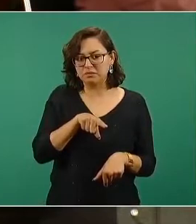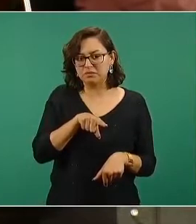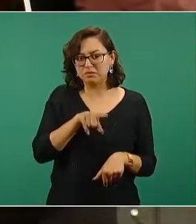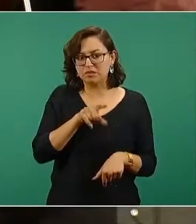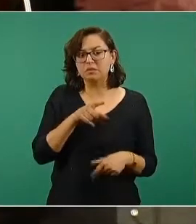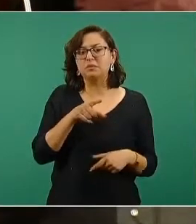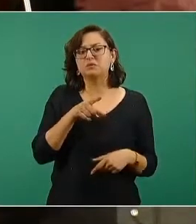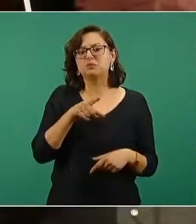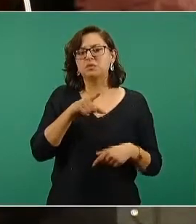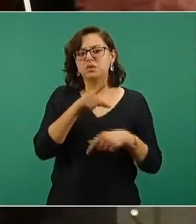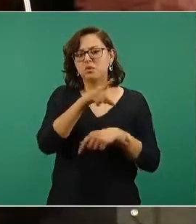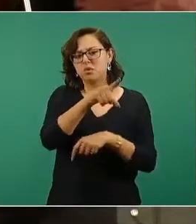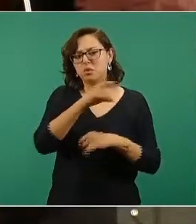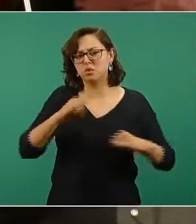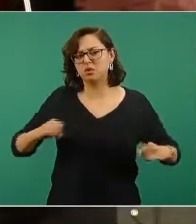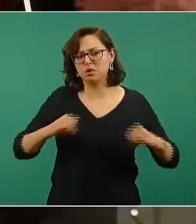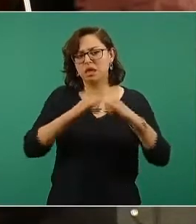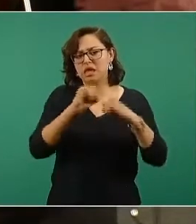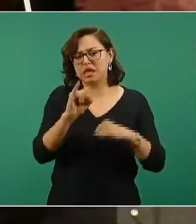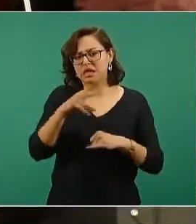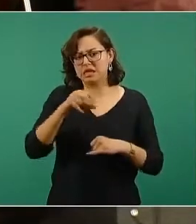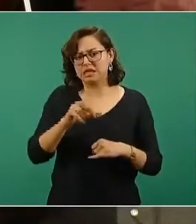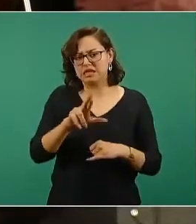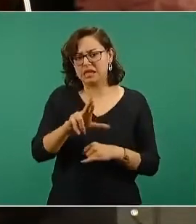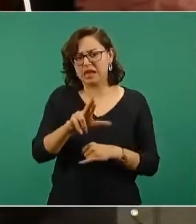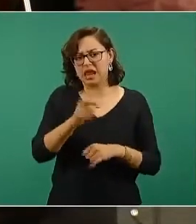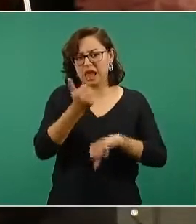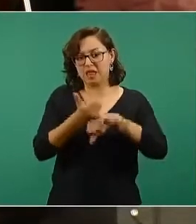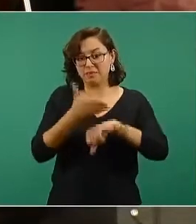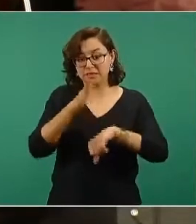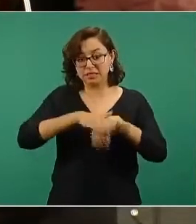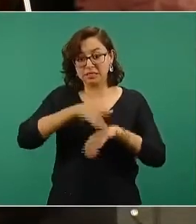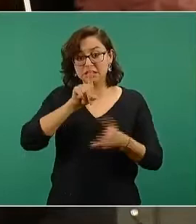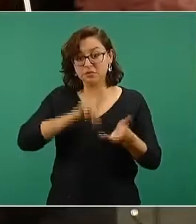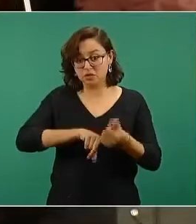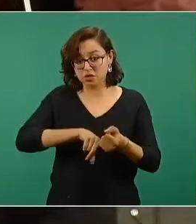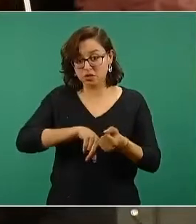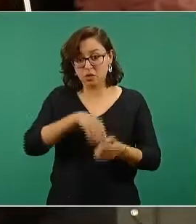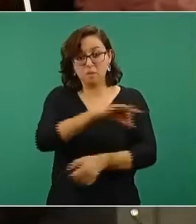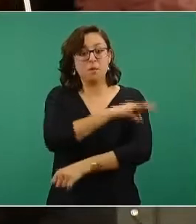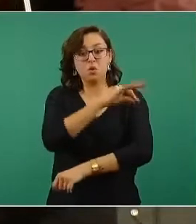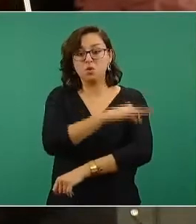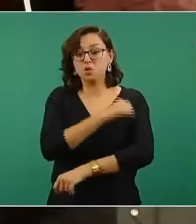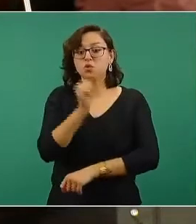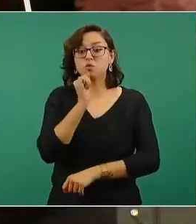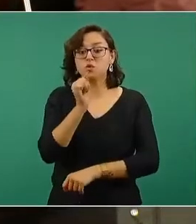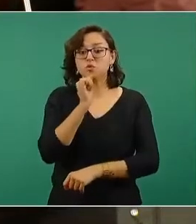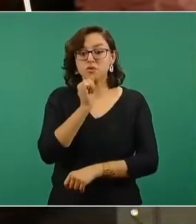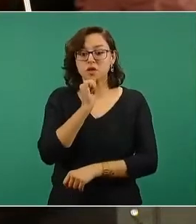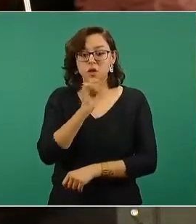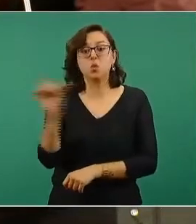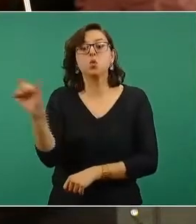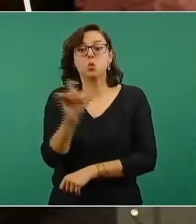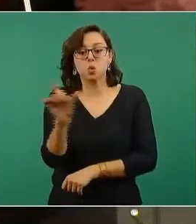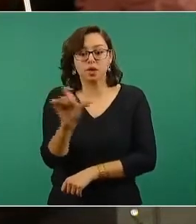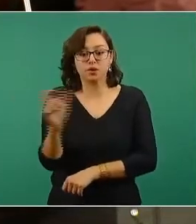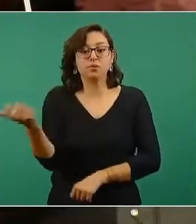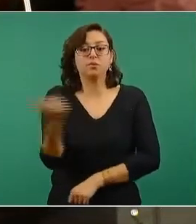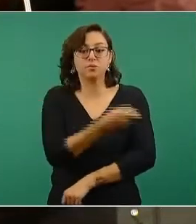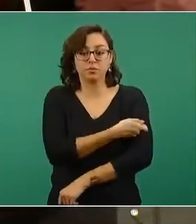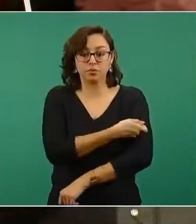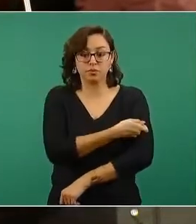INER y todavía no han sido vacunados. ¿Cuándo podría llevarse a cabo esto? ¿Y cómo pueden